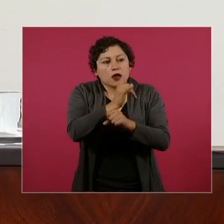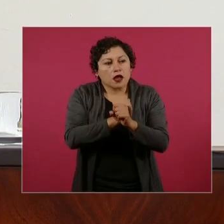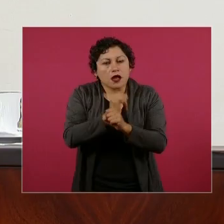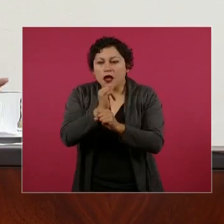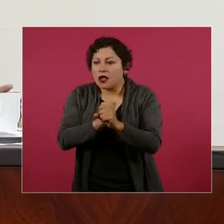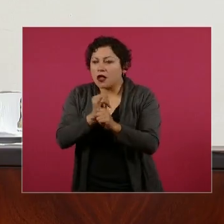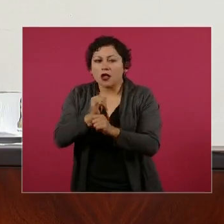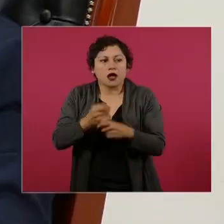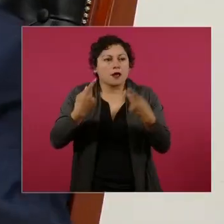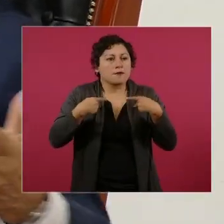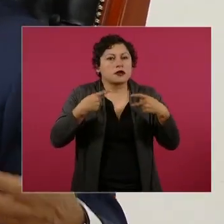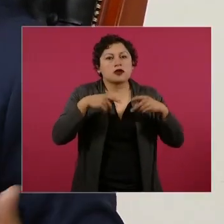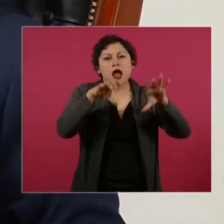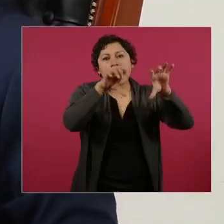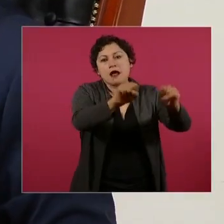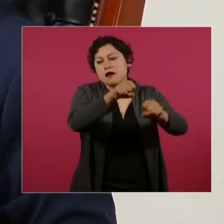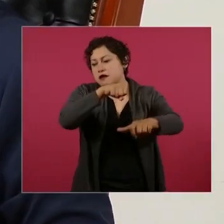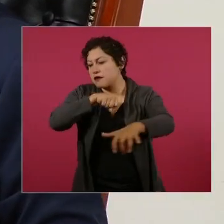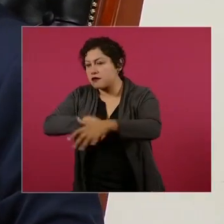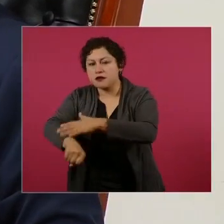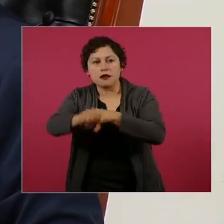que queremos